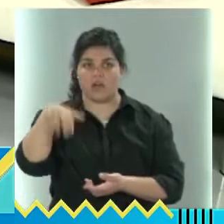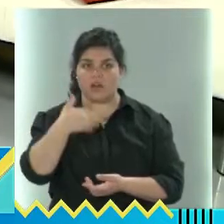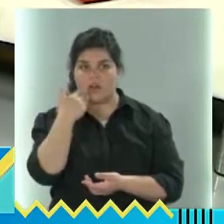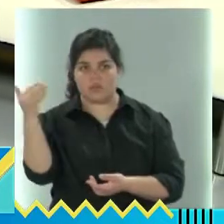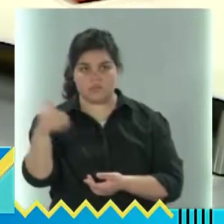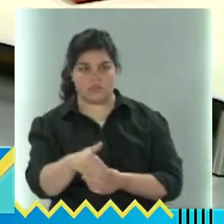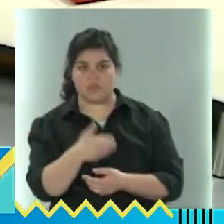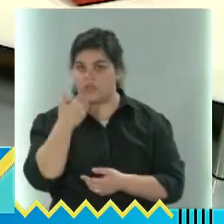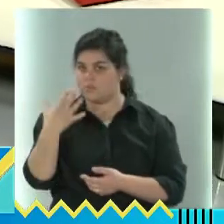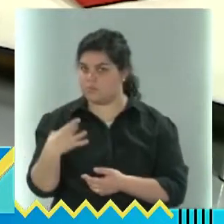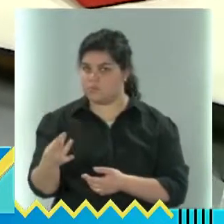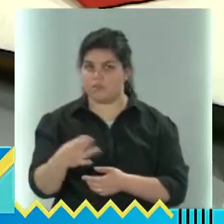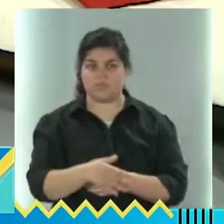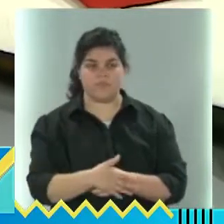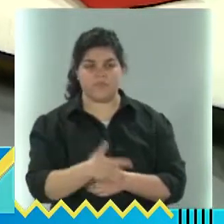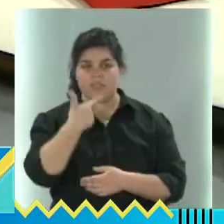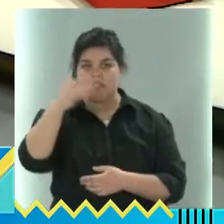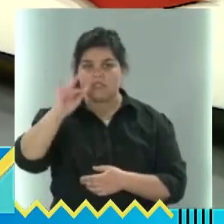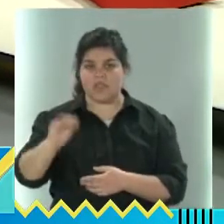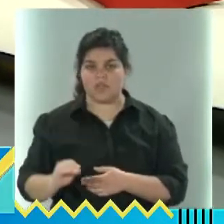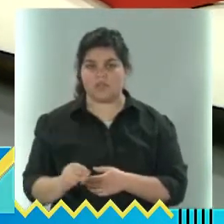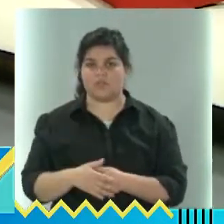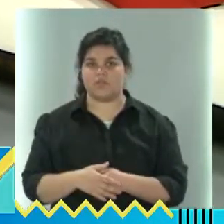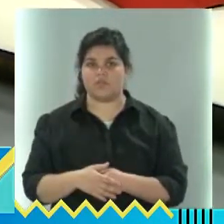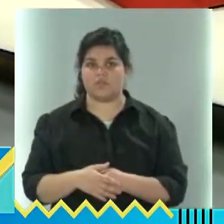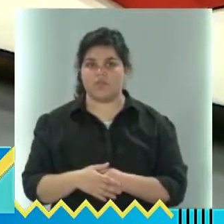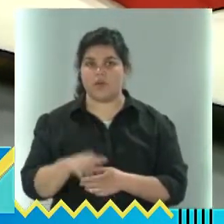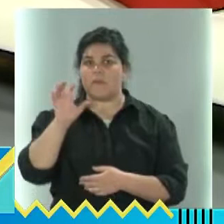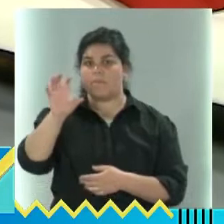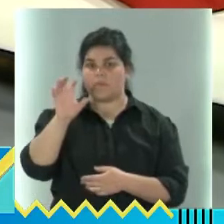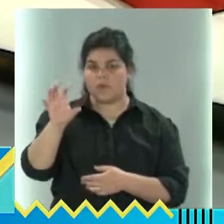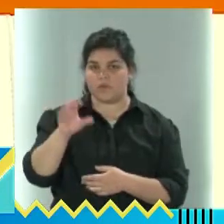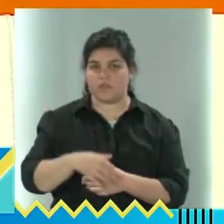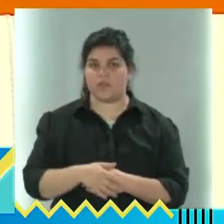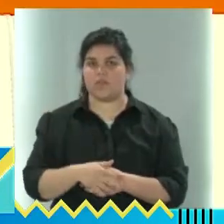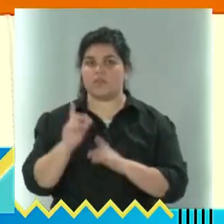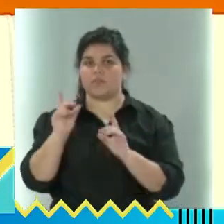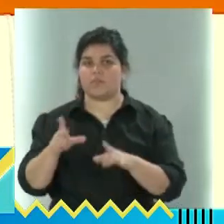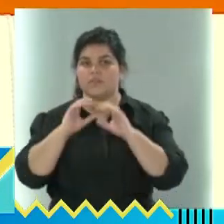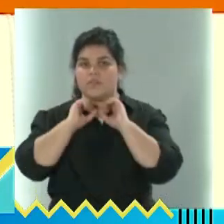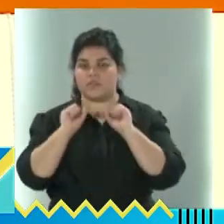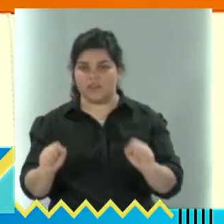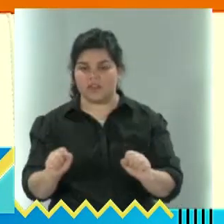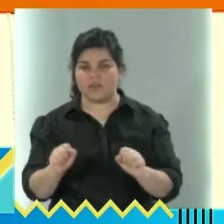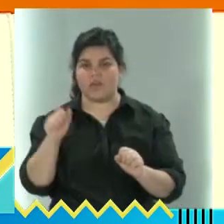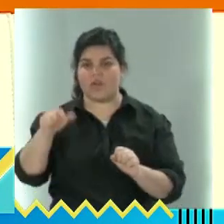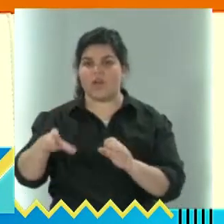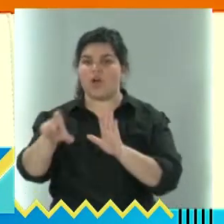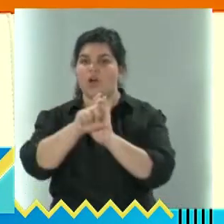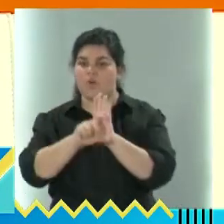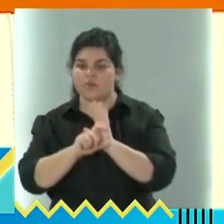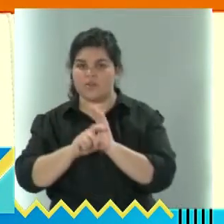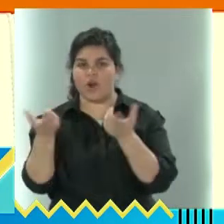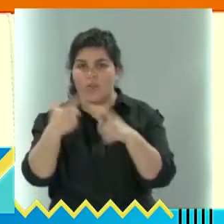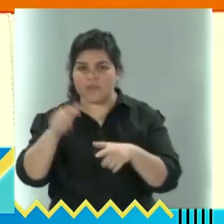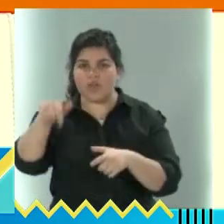estar presente. Gracias por invitarme. Senador provincial de la UCR, provincial, sí, por la UCR, y secretario de la Comisión de Legislación y Asuntos Constitucionales,